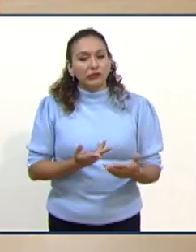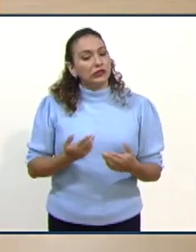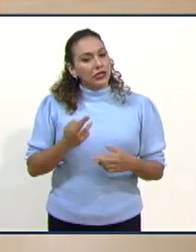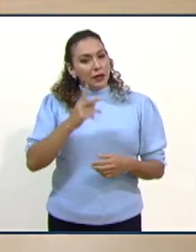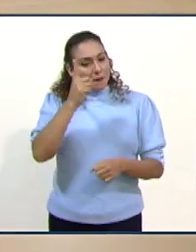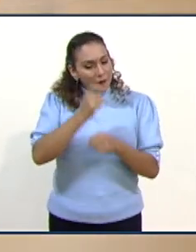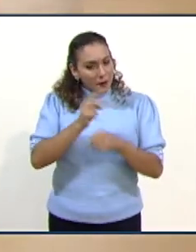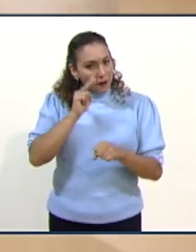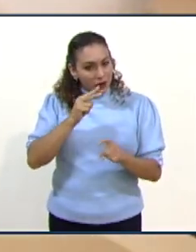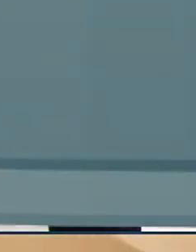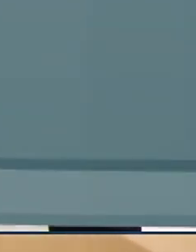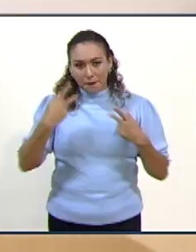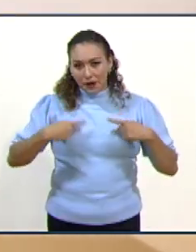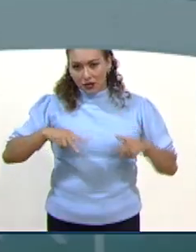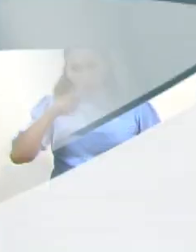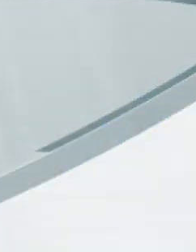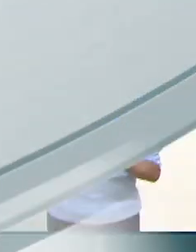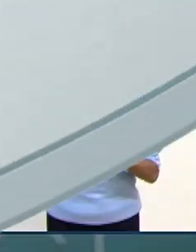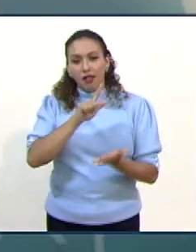sus derechos.